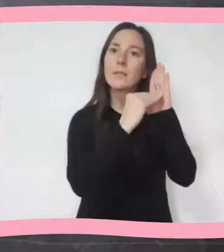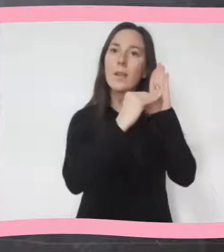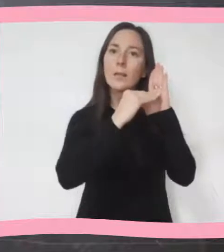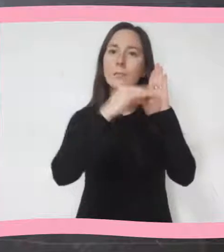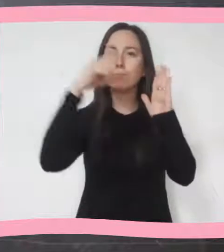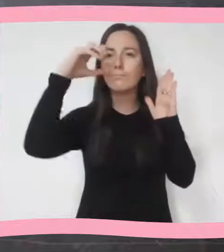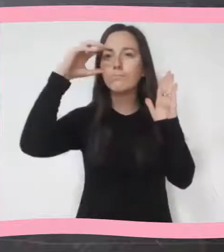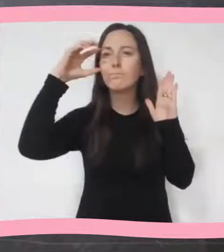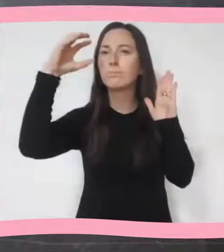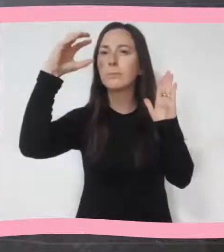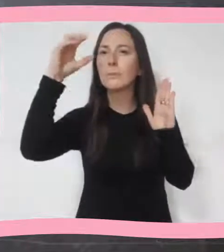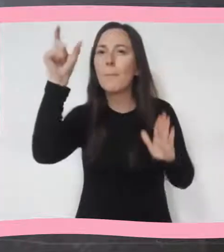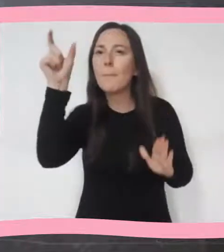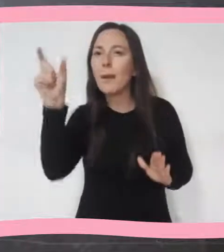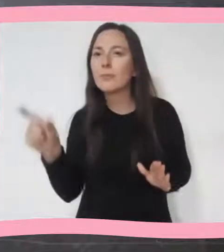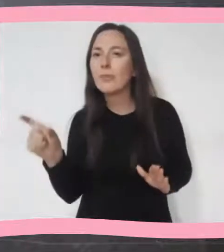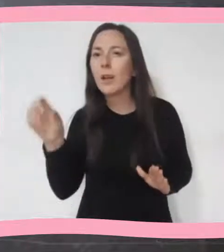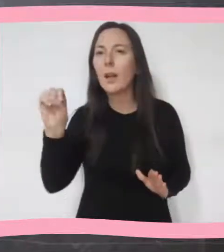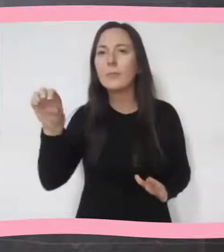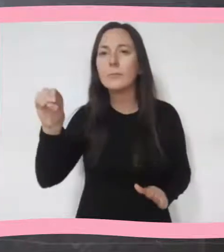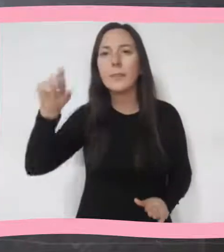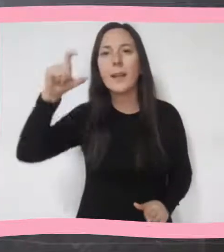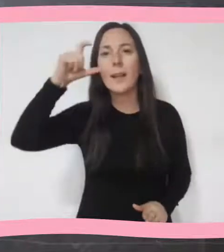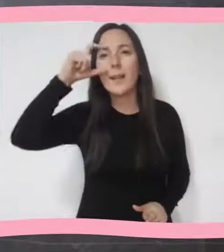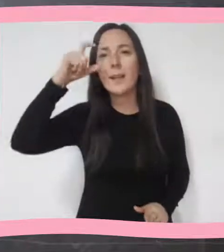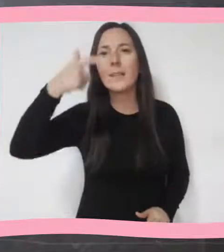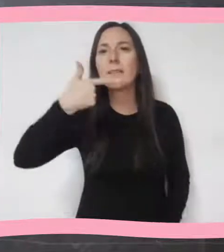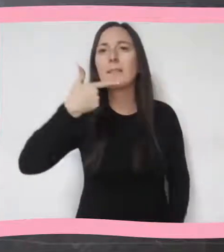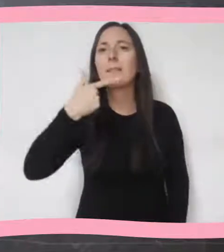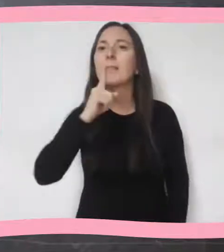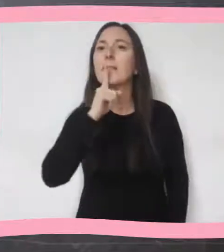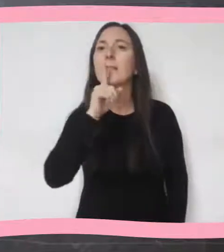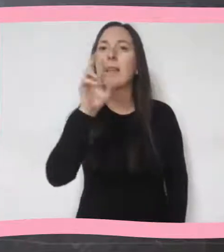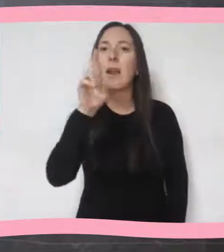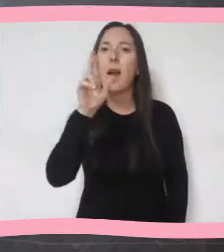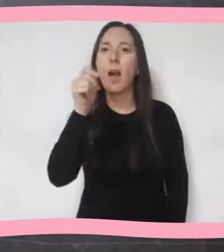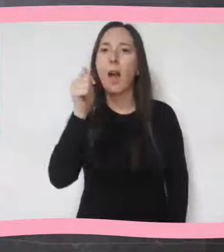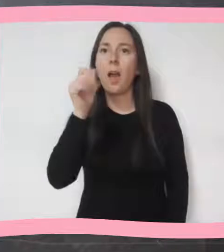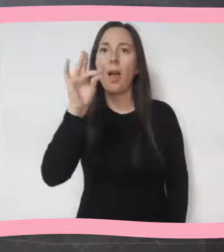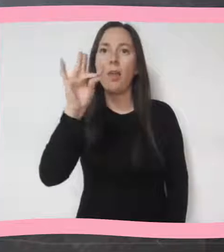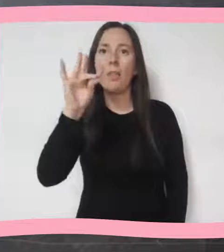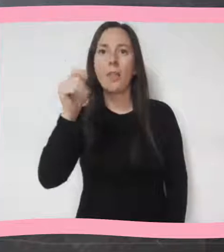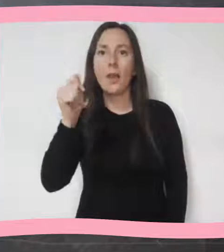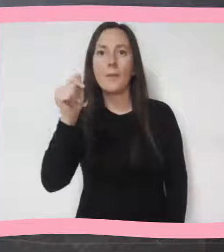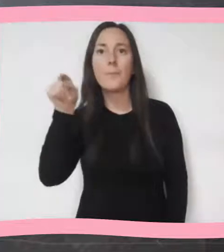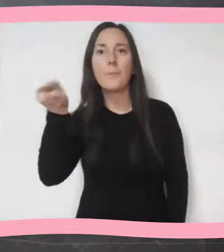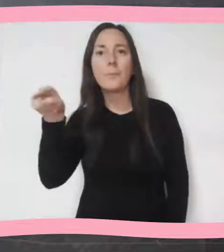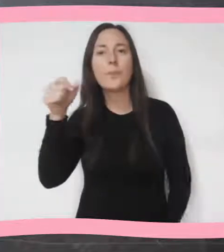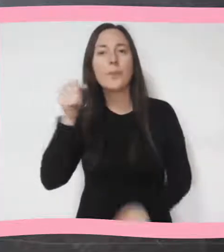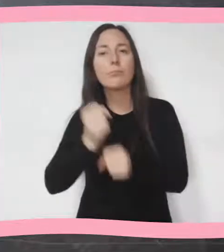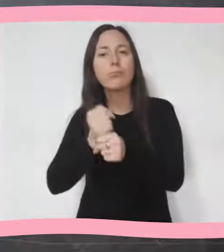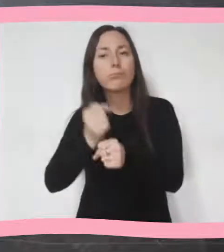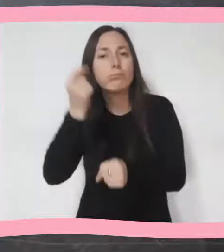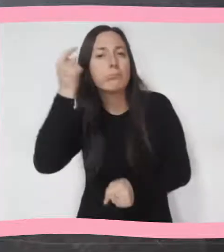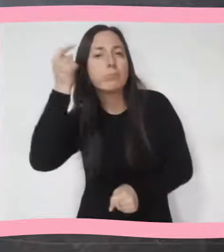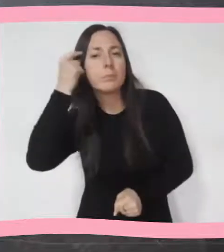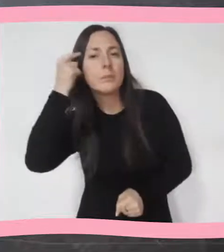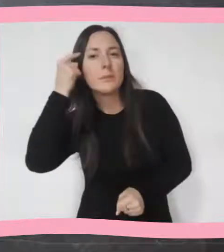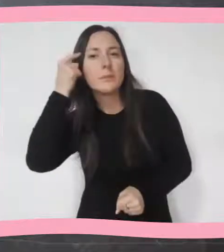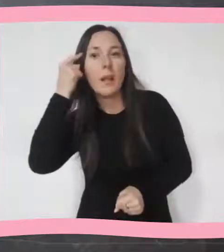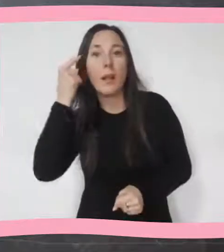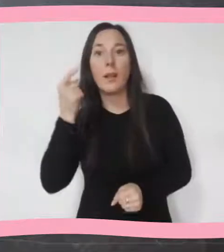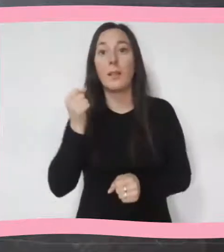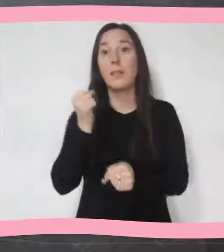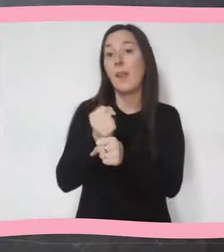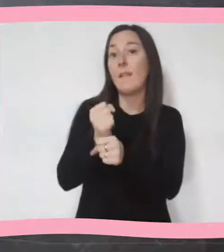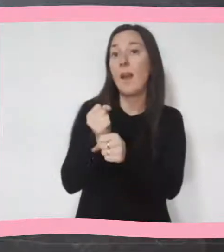Fecha que conmemora a José Manuel Estrada, pensador argentino destacado no solo en el ámbito de la